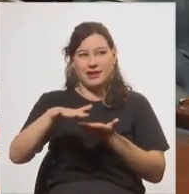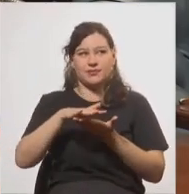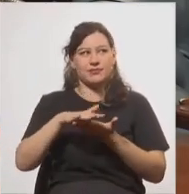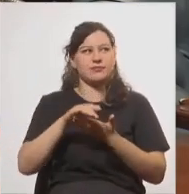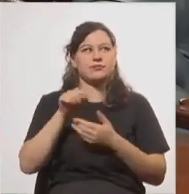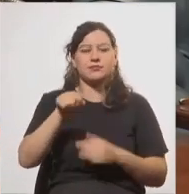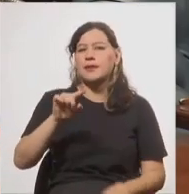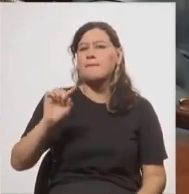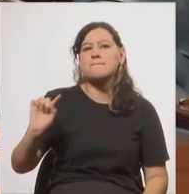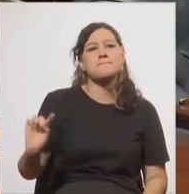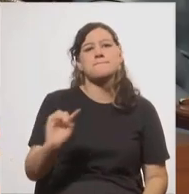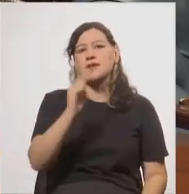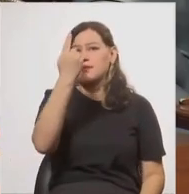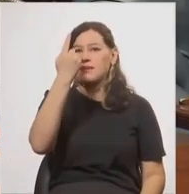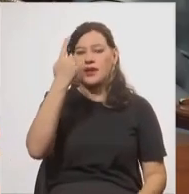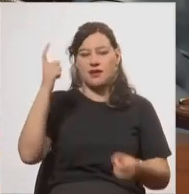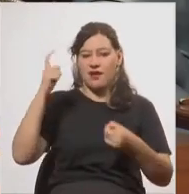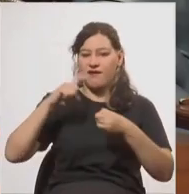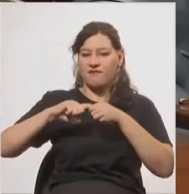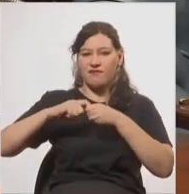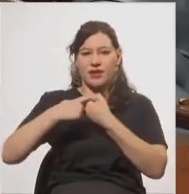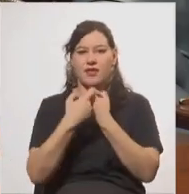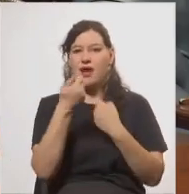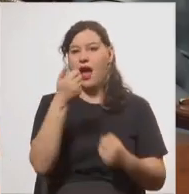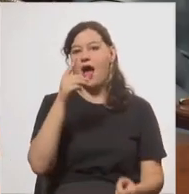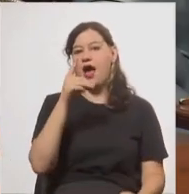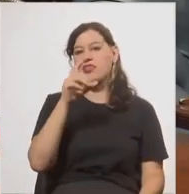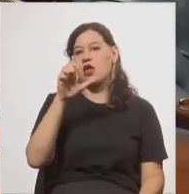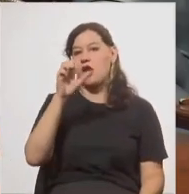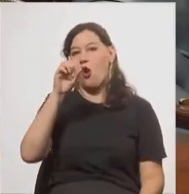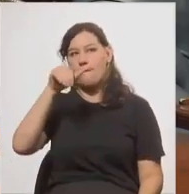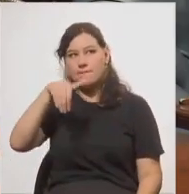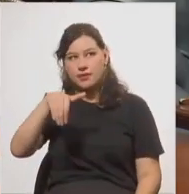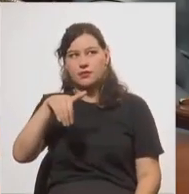Fue una de las primeras afiliadas a DIOM,